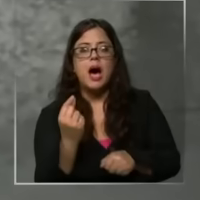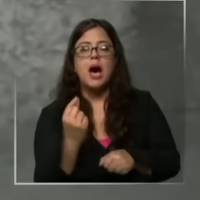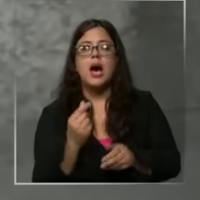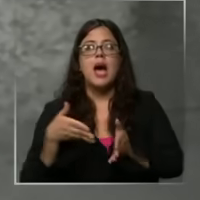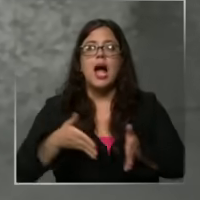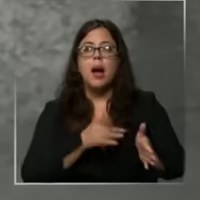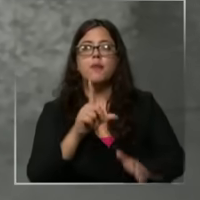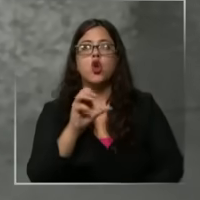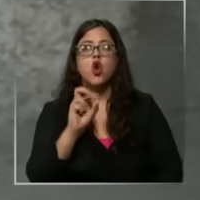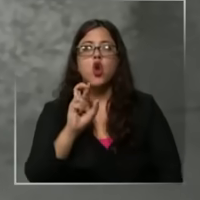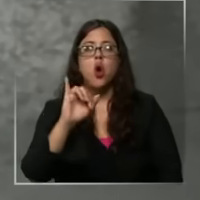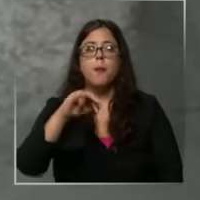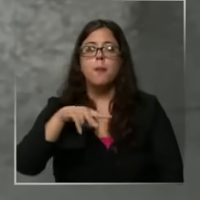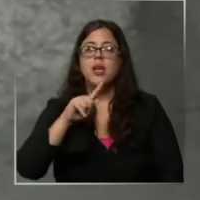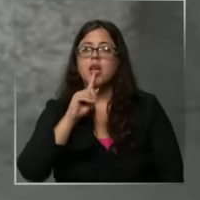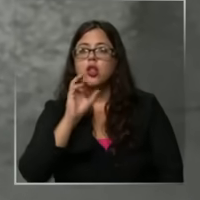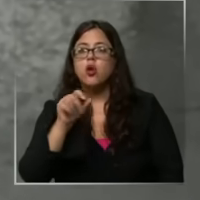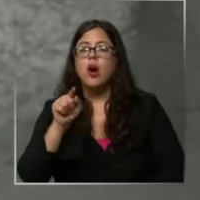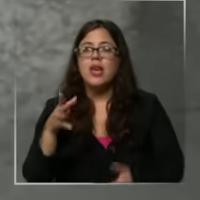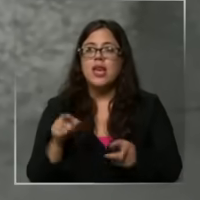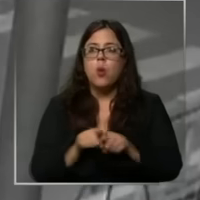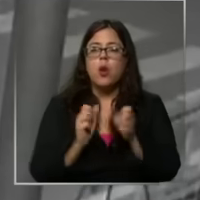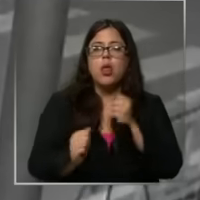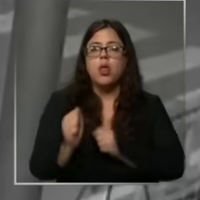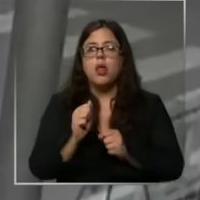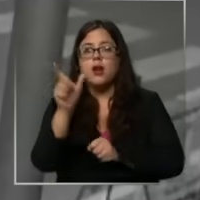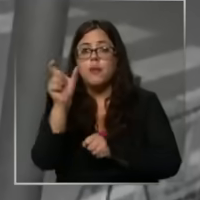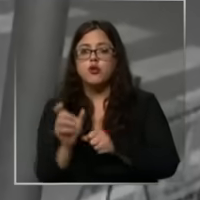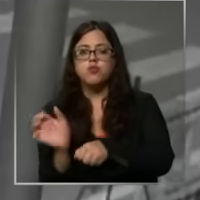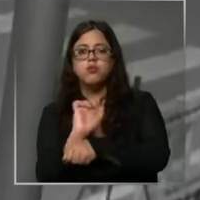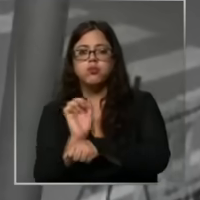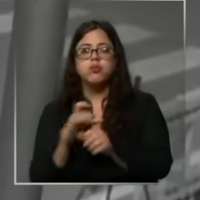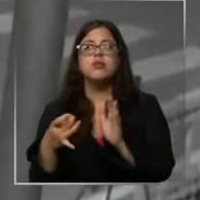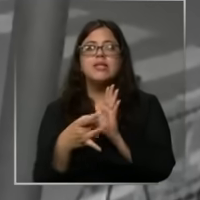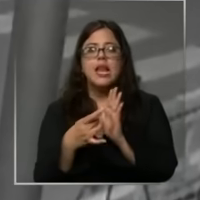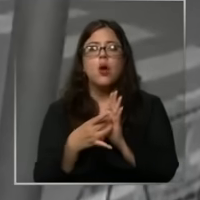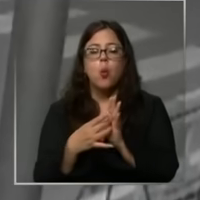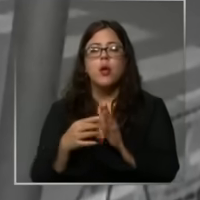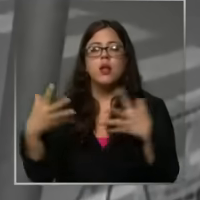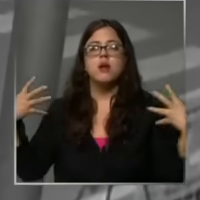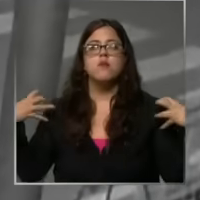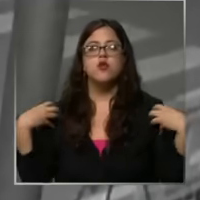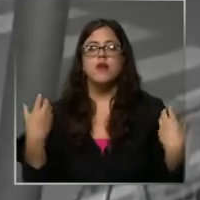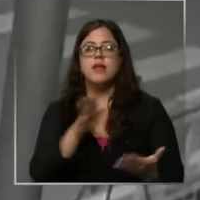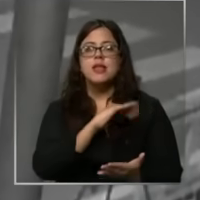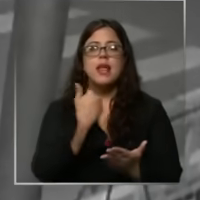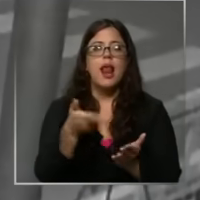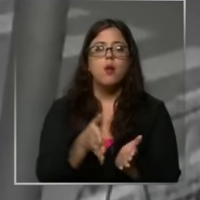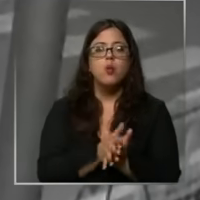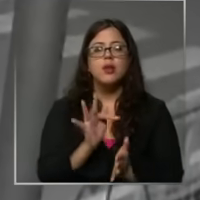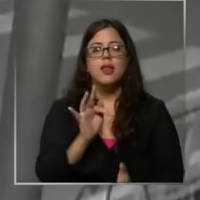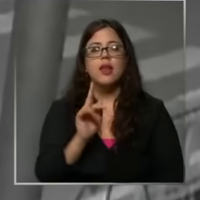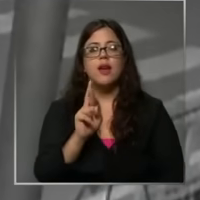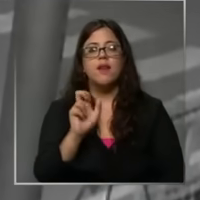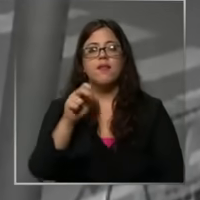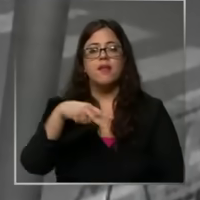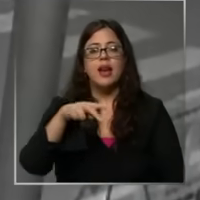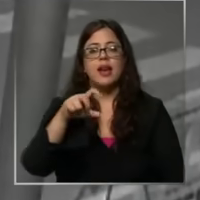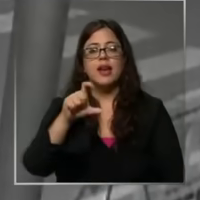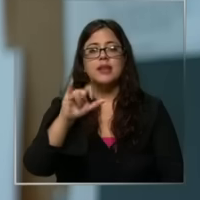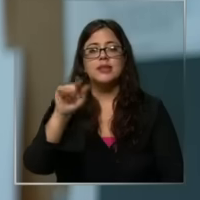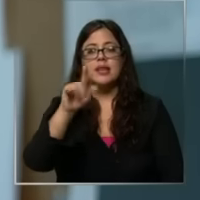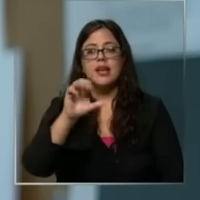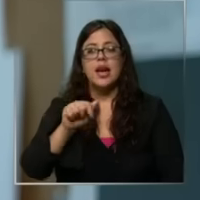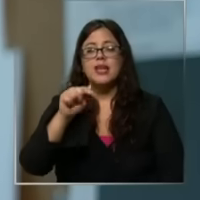Pinto. Obviamente hay premura, tensión por quien va al volante, el mismo criminal al que se le acusa de asesinar a Francisca. Trasladándolo a